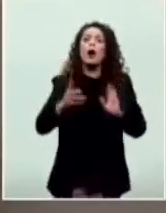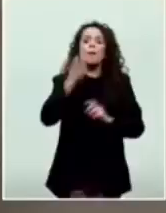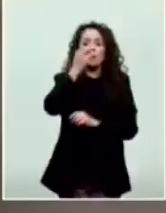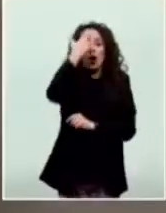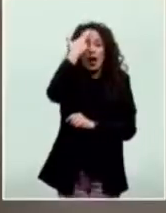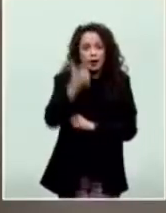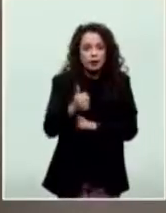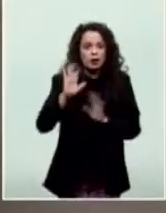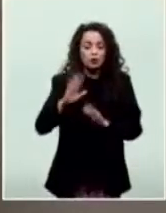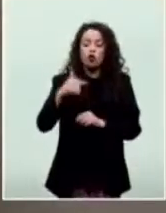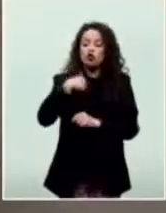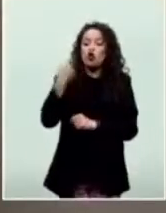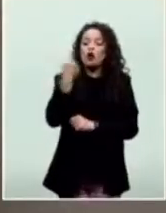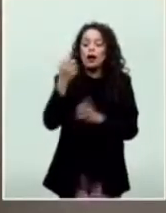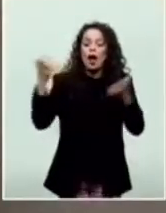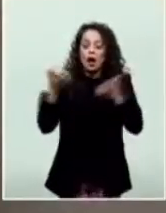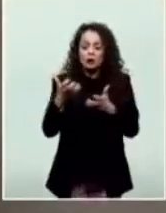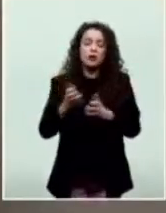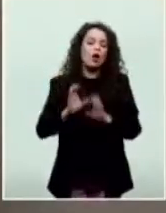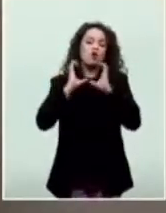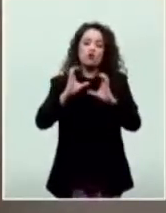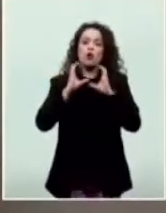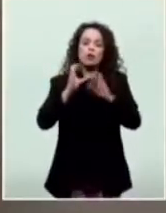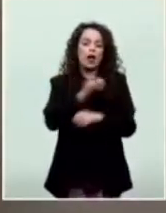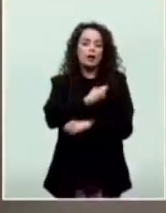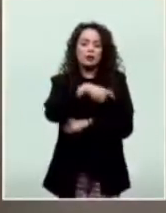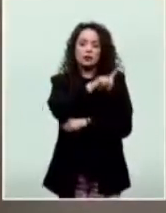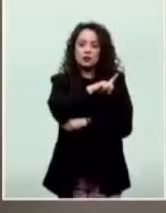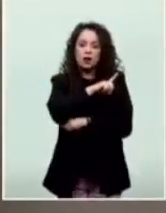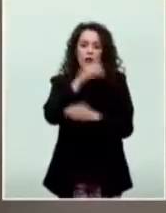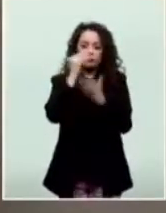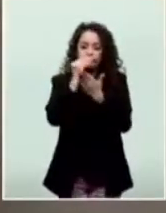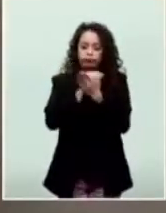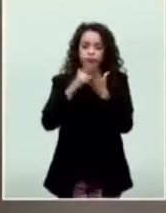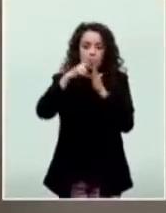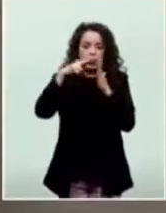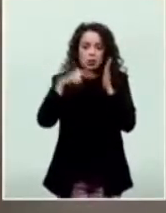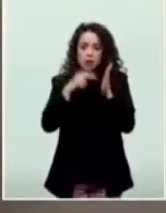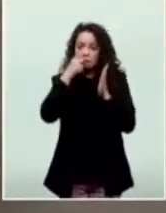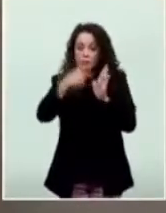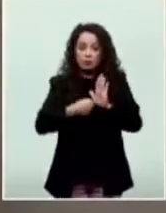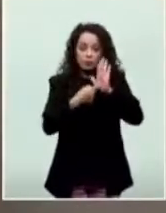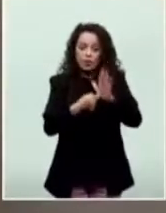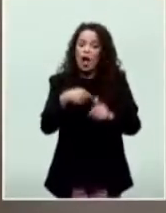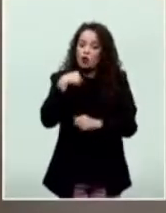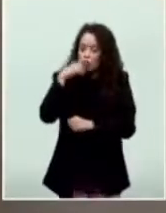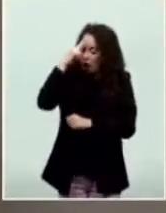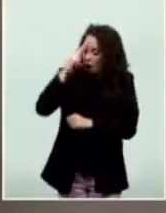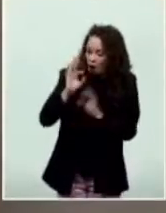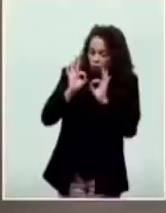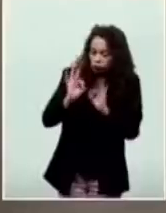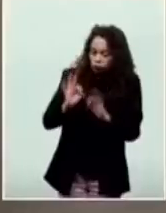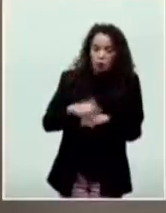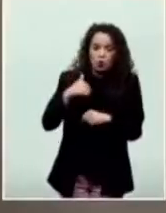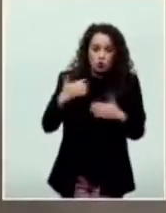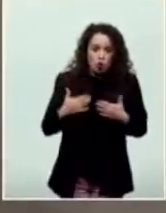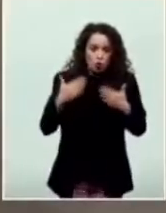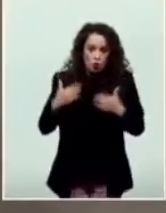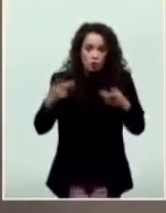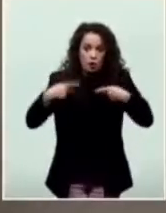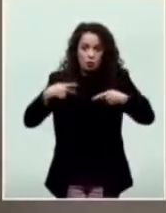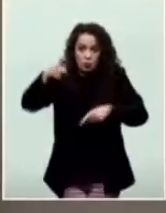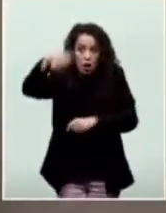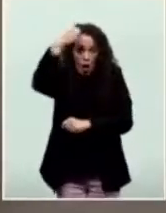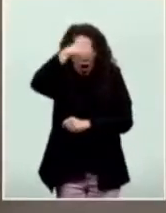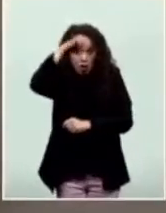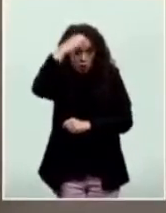seguir un protocolo sanitario que además no hice yo y que yo cumplo porque confío en las personas que saben